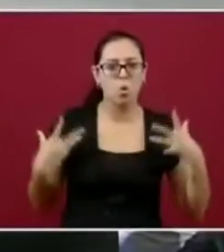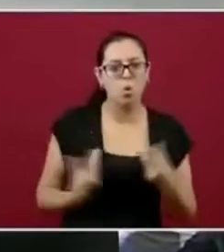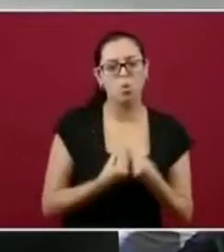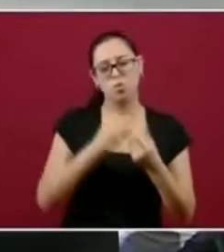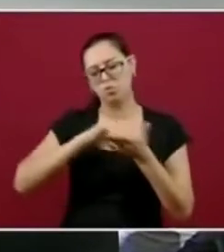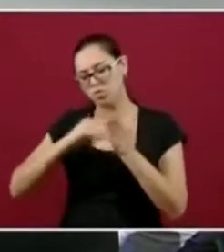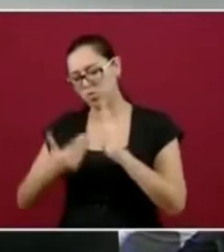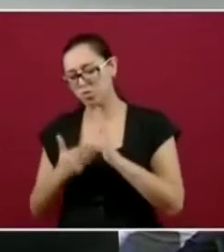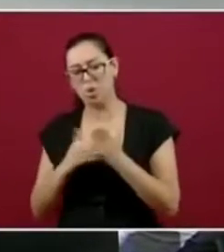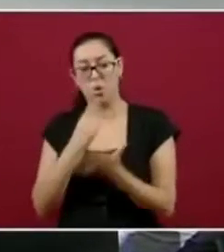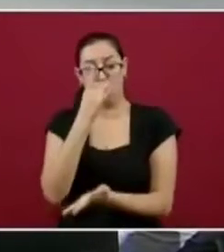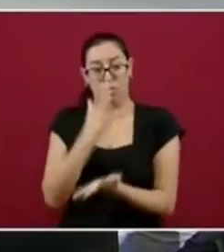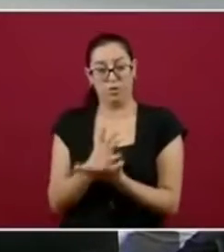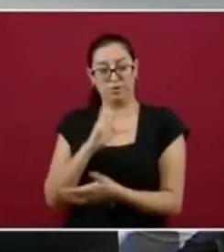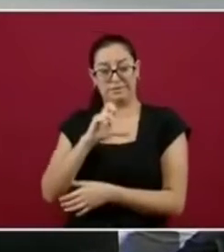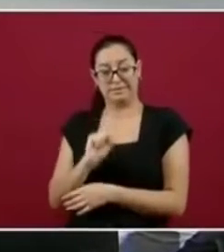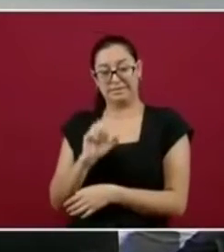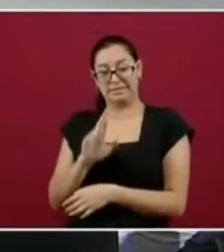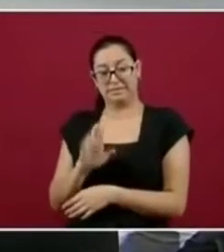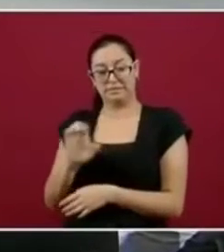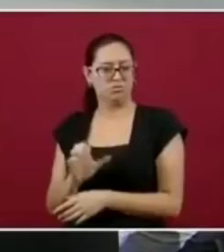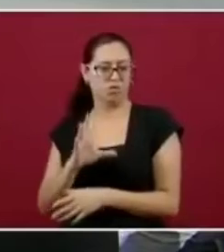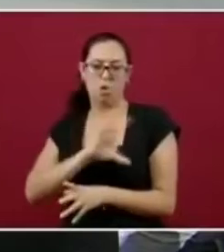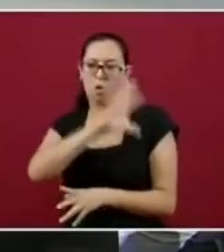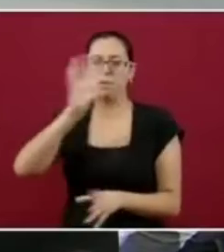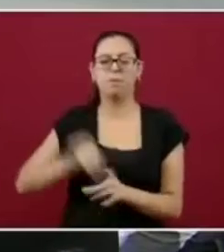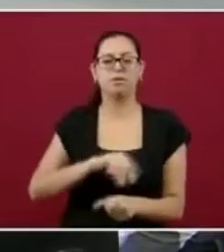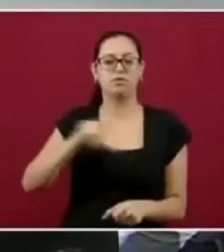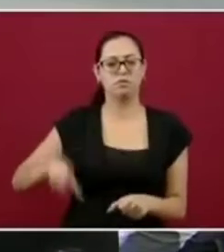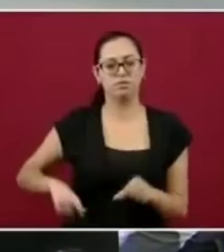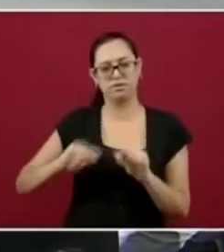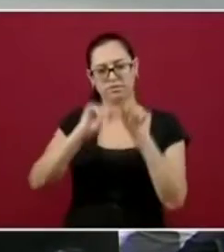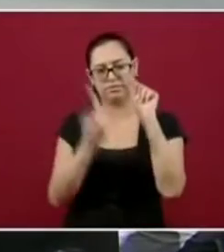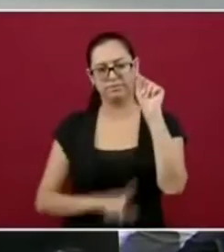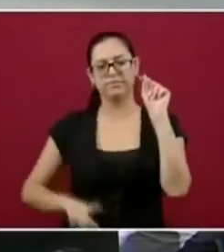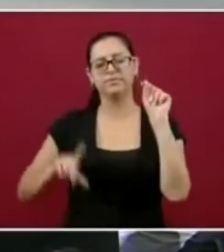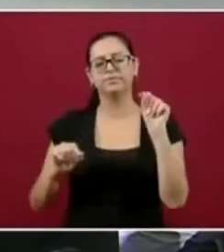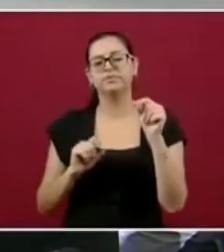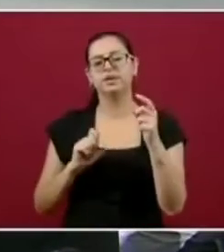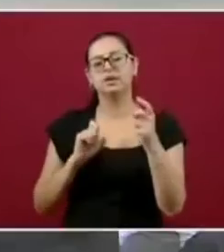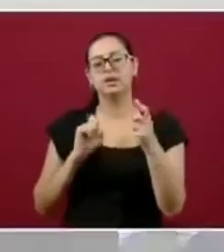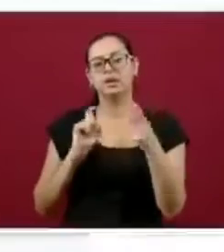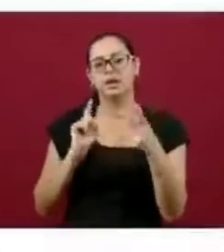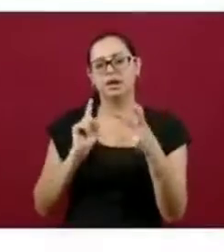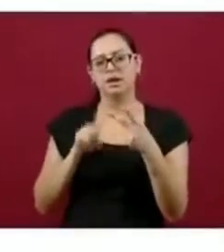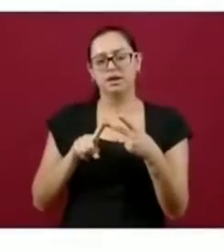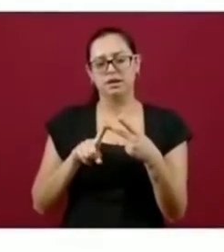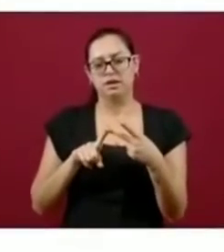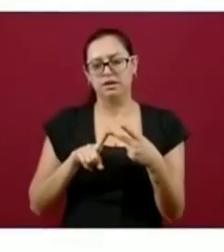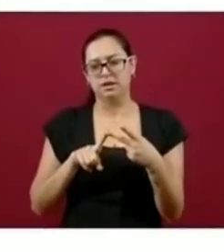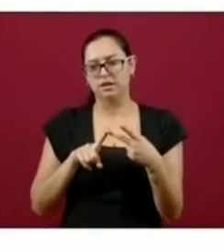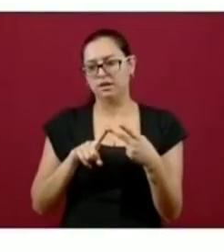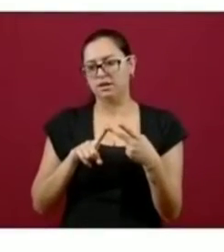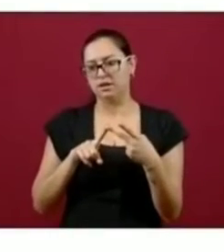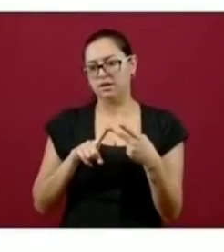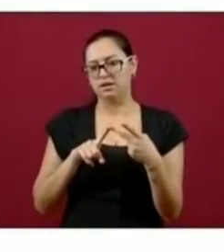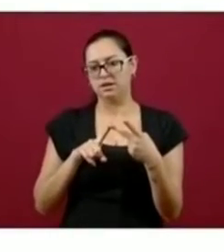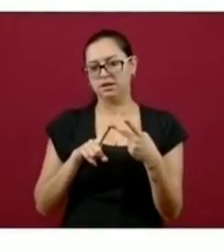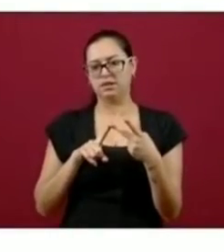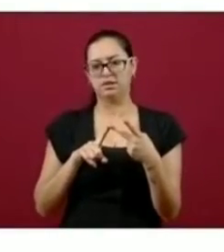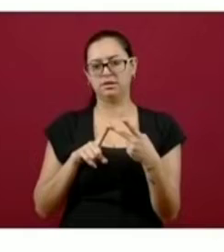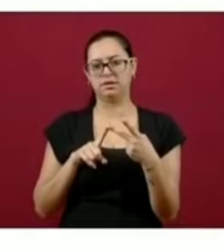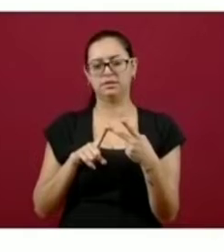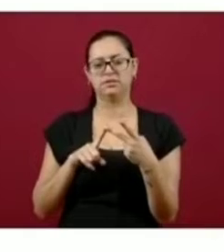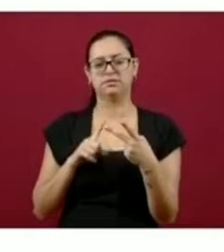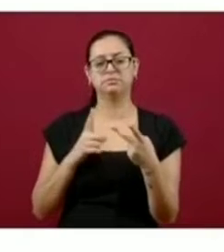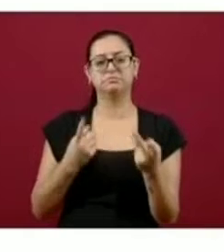estrategia no de la Secretaría de Relaciones Exteriores, sino de todo el gobierno federal. Segundo, cambio de mentalidad. Es un problema